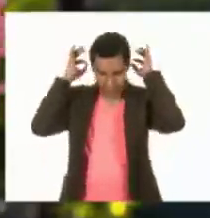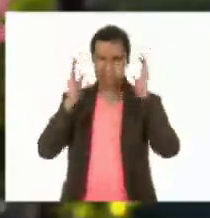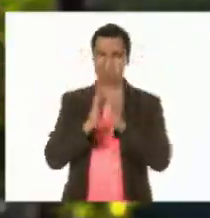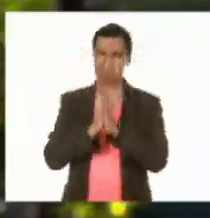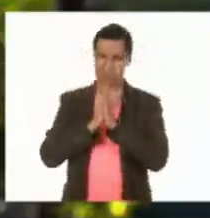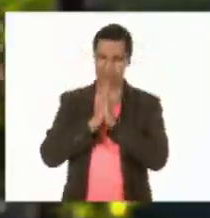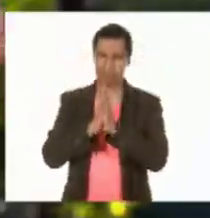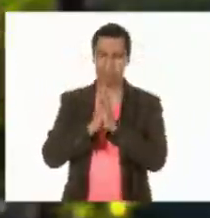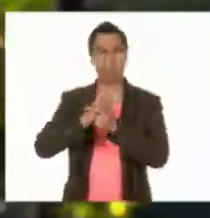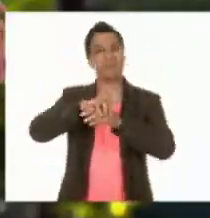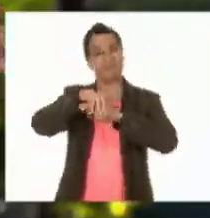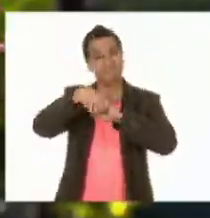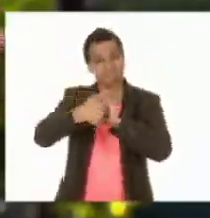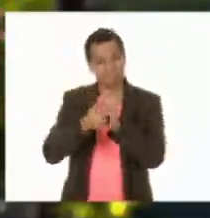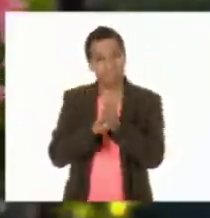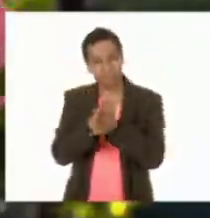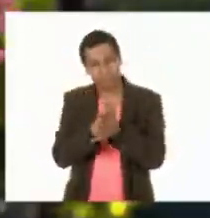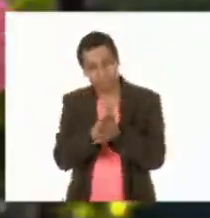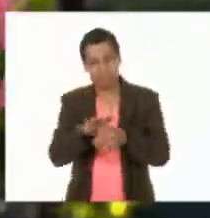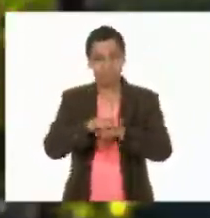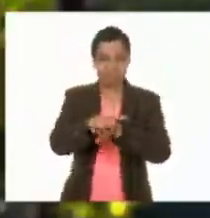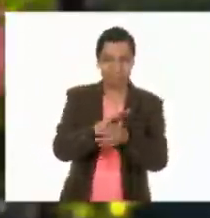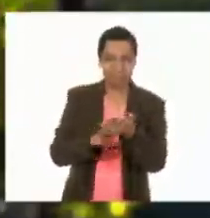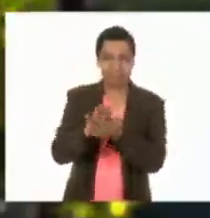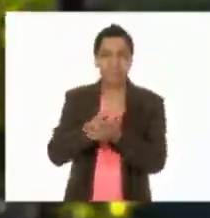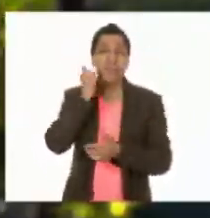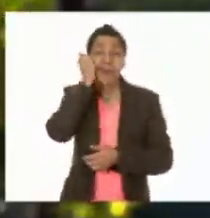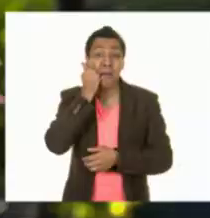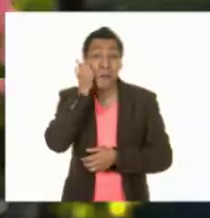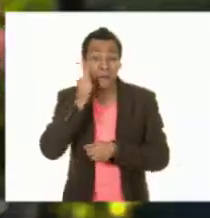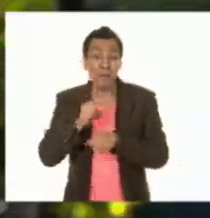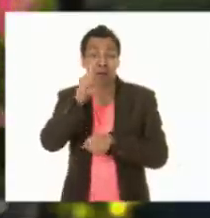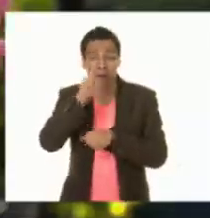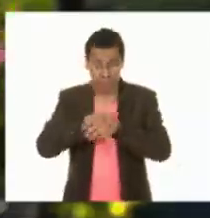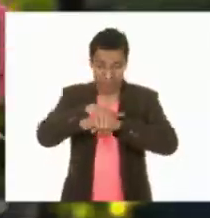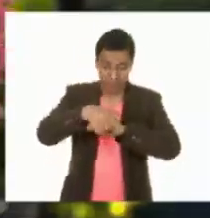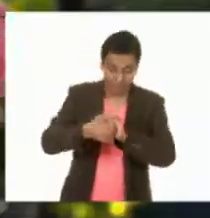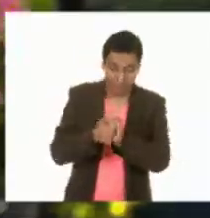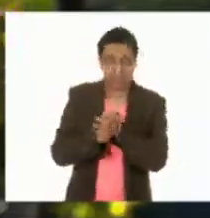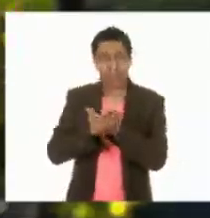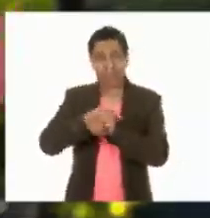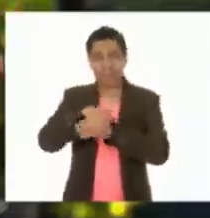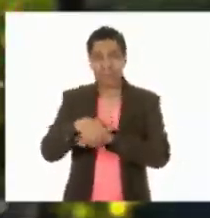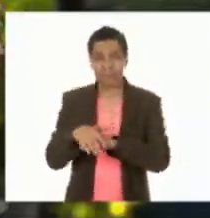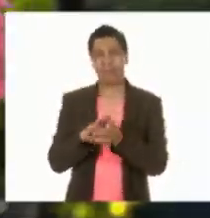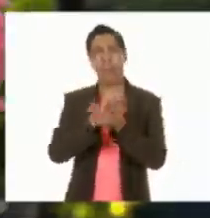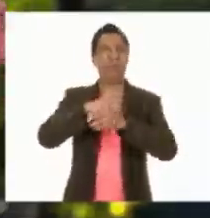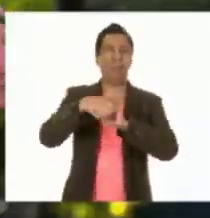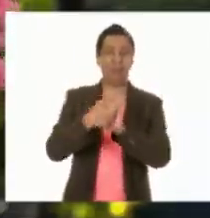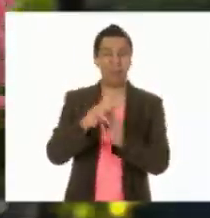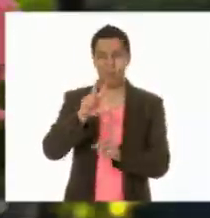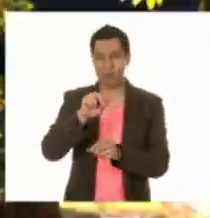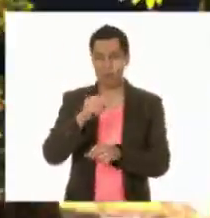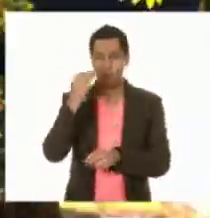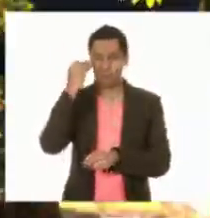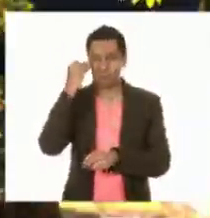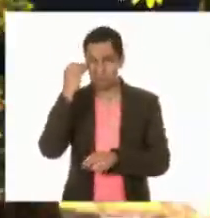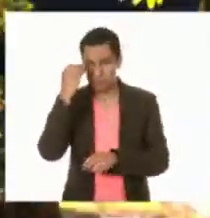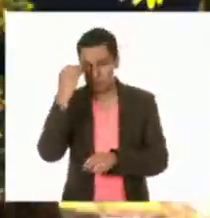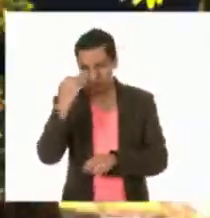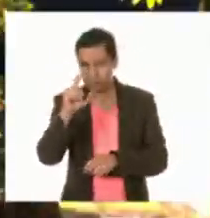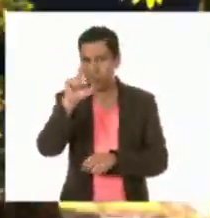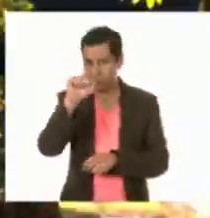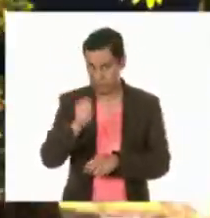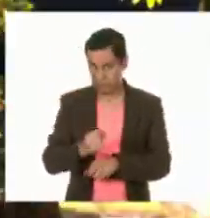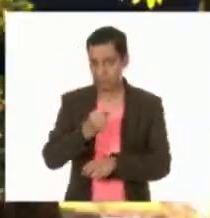cubrebocas. Lava tus manos frecuentemente con agua y con jabón por lo menos durante 20 segundos. Ahora